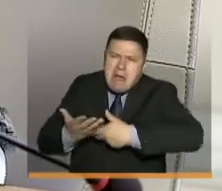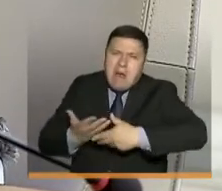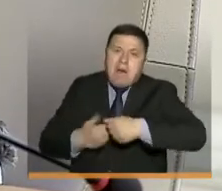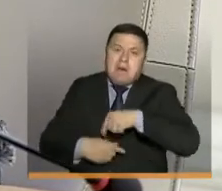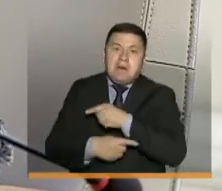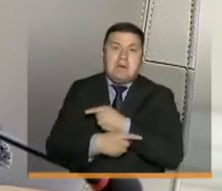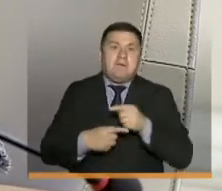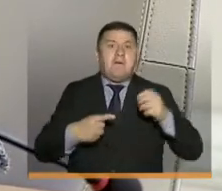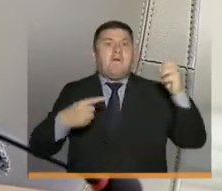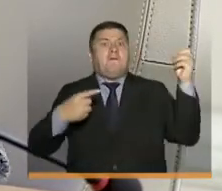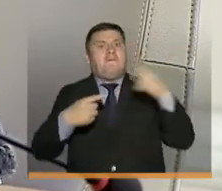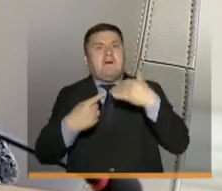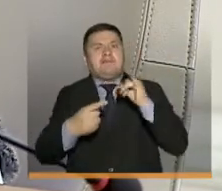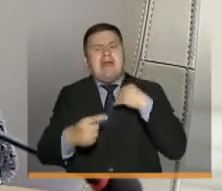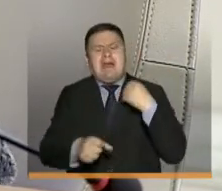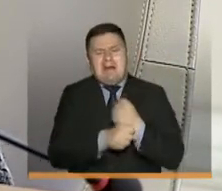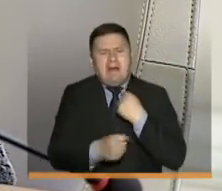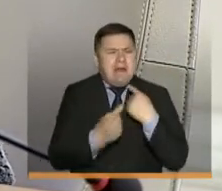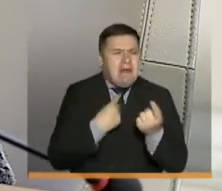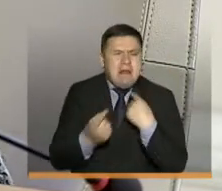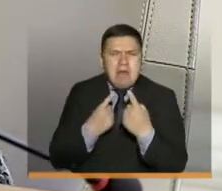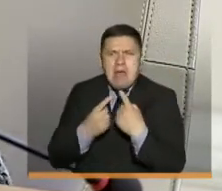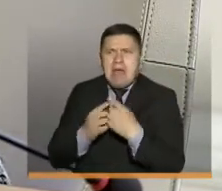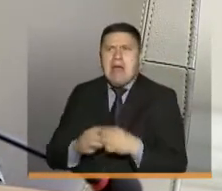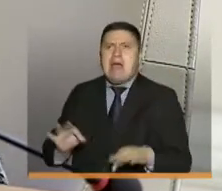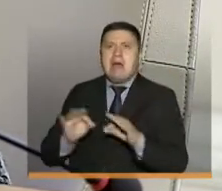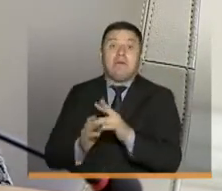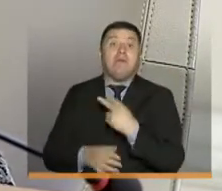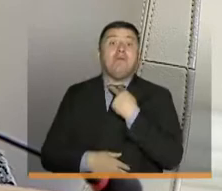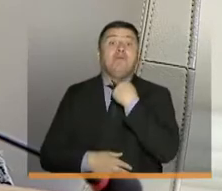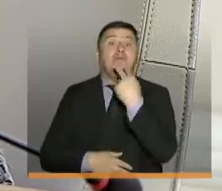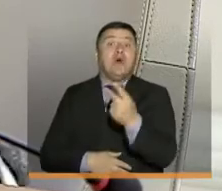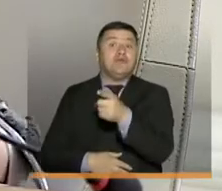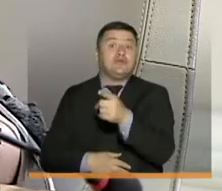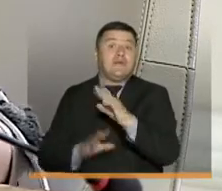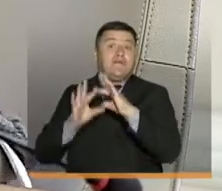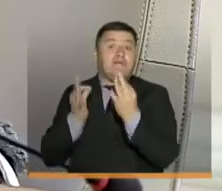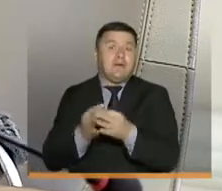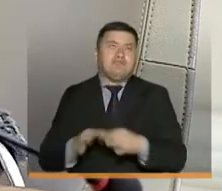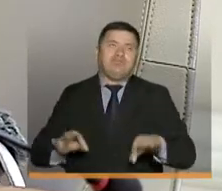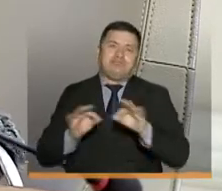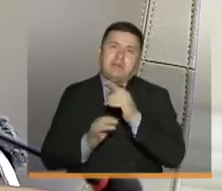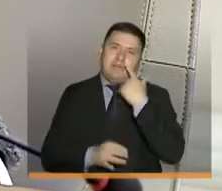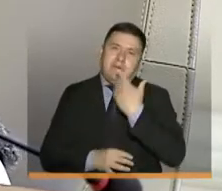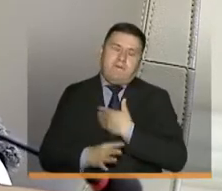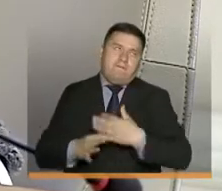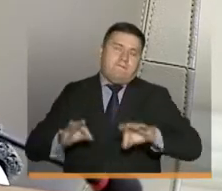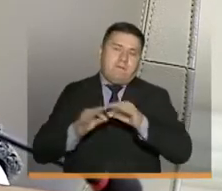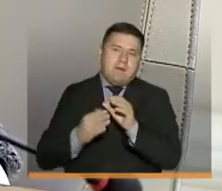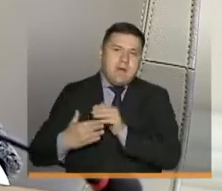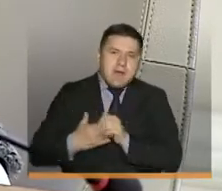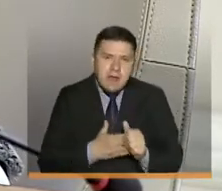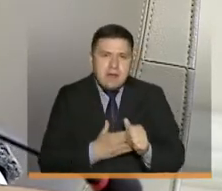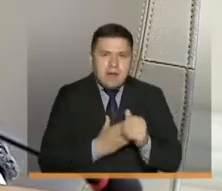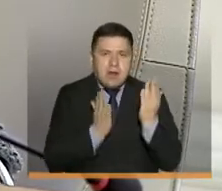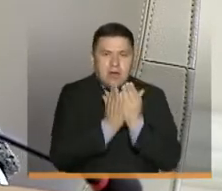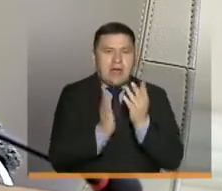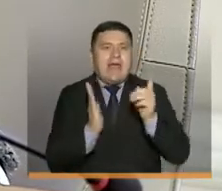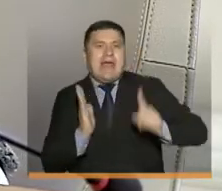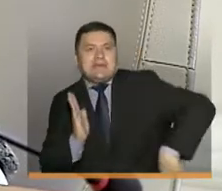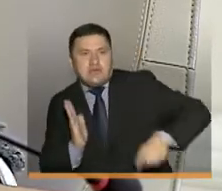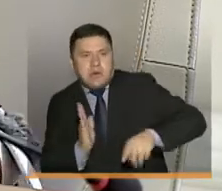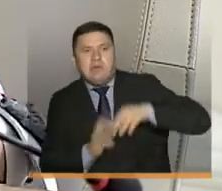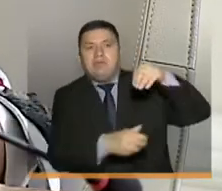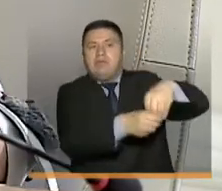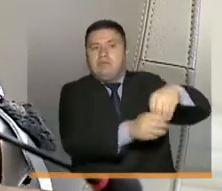semana foros, conversatorios, y seguirán, porque la voz de los padres es muy importante. Igualmente, están las guías para las escuelas, para las